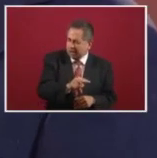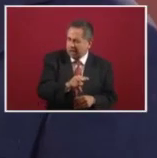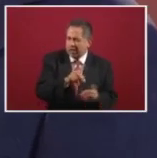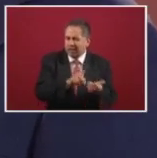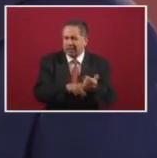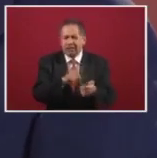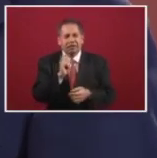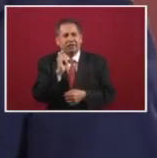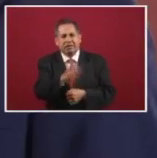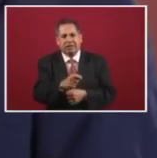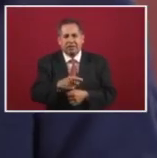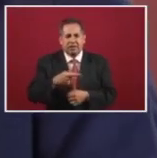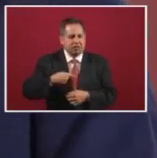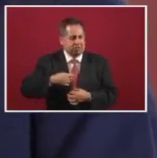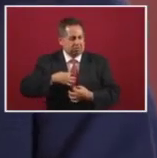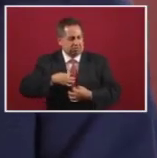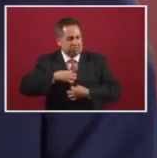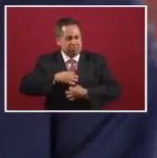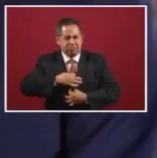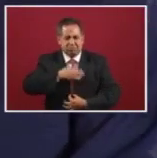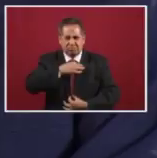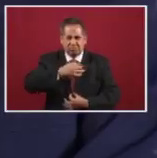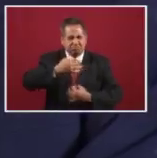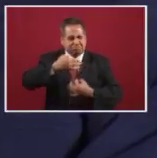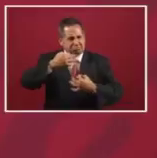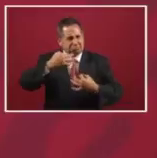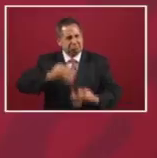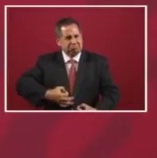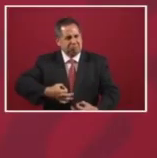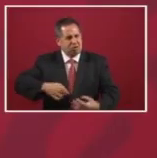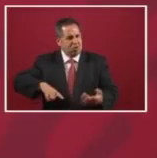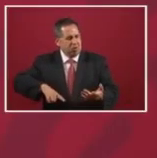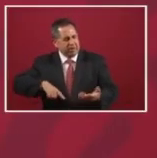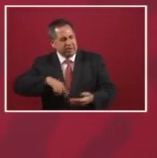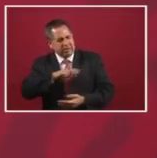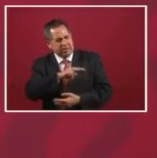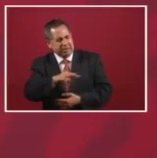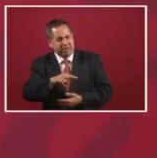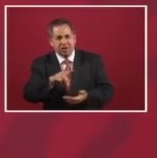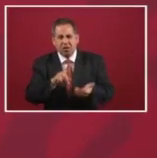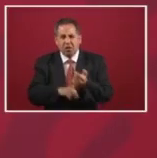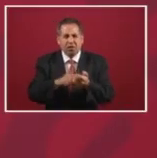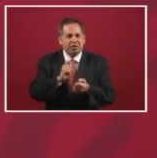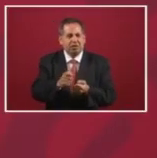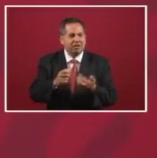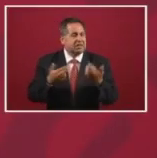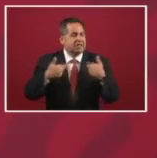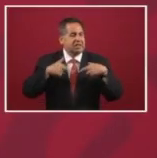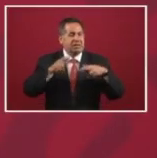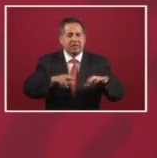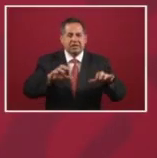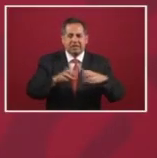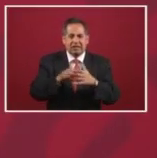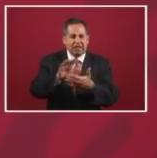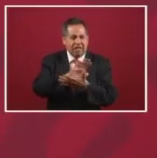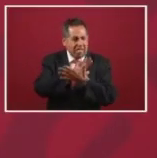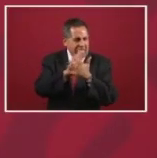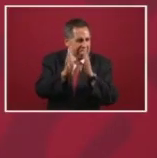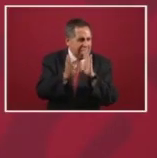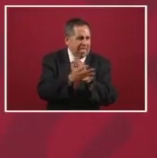de gente bien vestida del gobierno con representantes de la